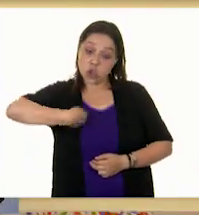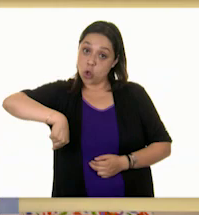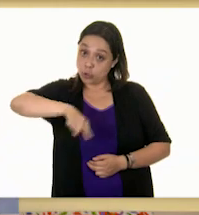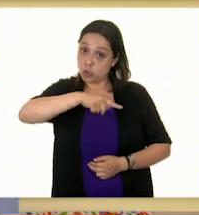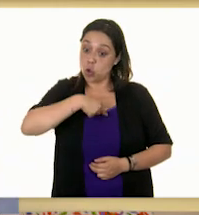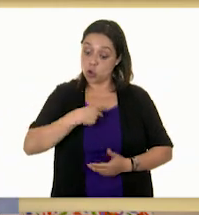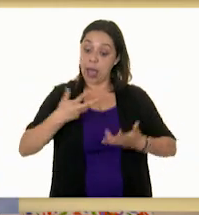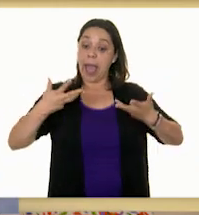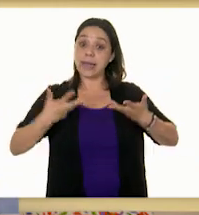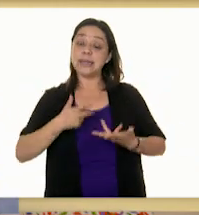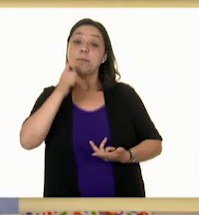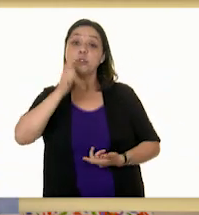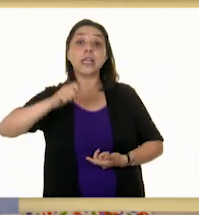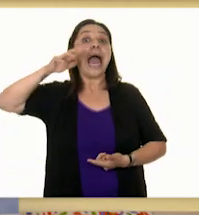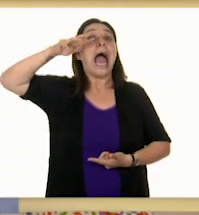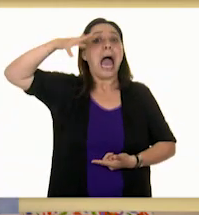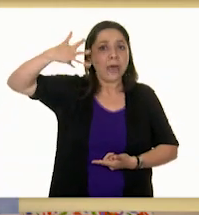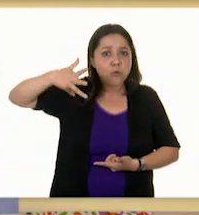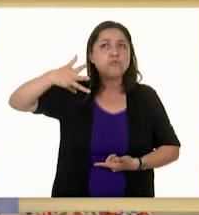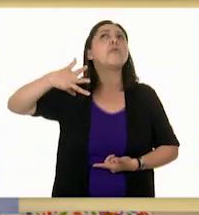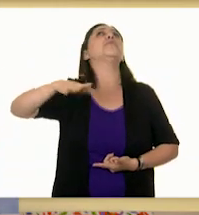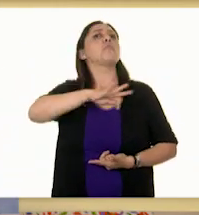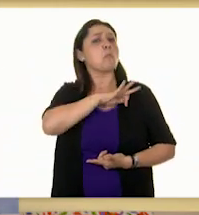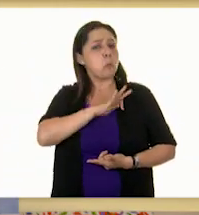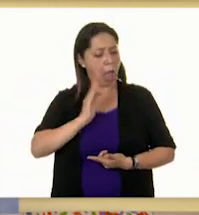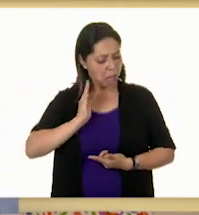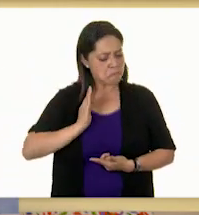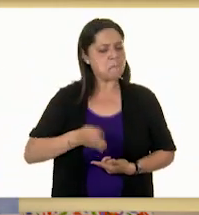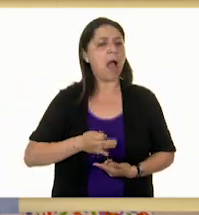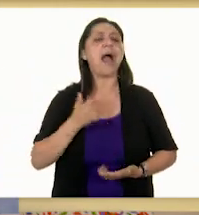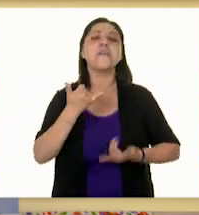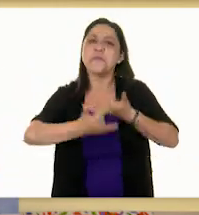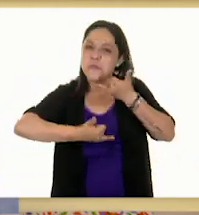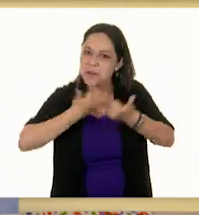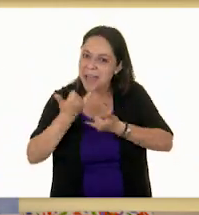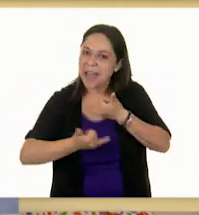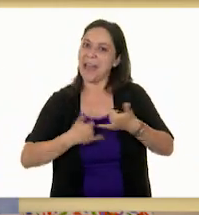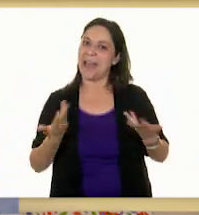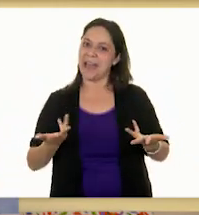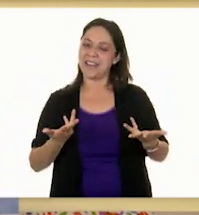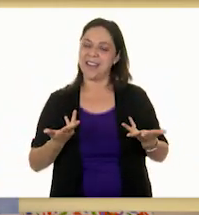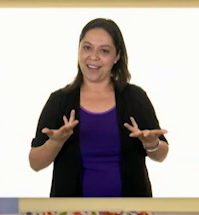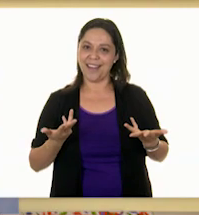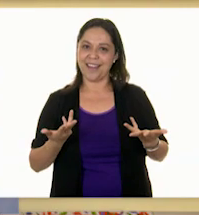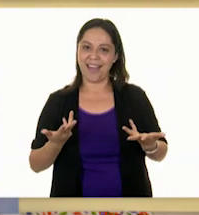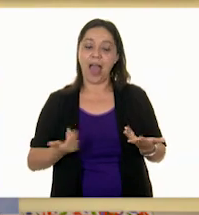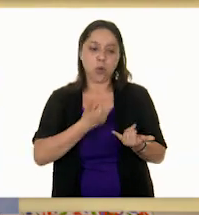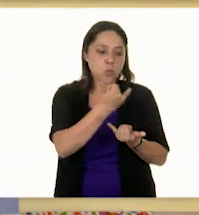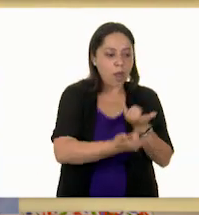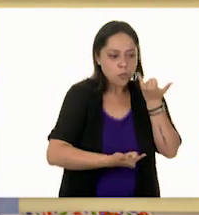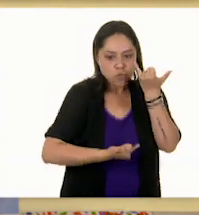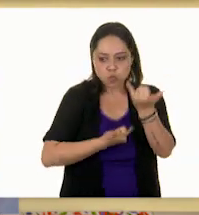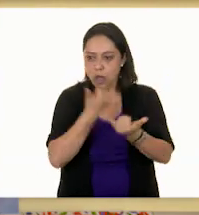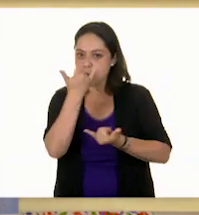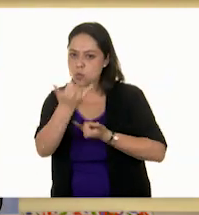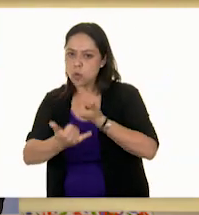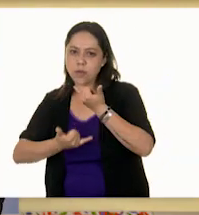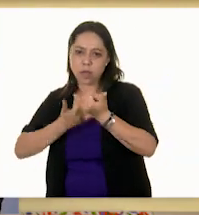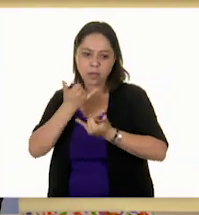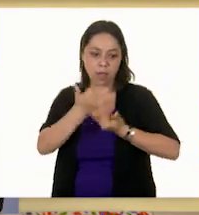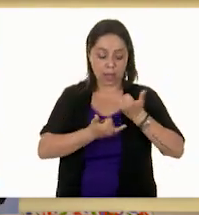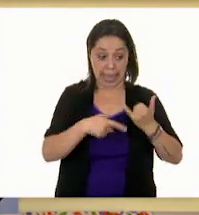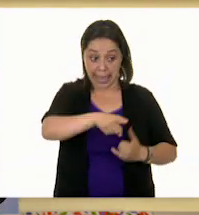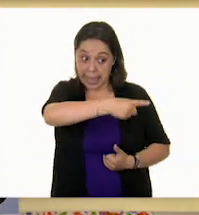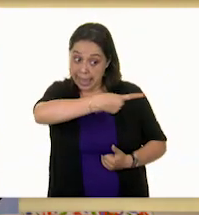de adultos dispuestos a jugar. Adultos capaces de enriquecer los juegos siguiendo la